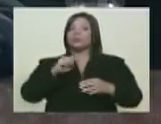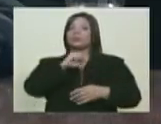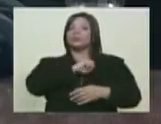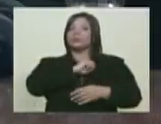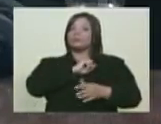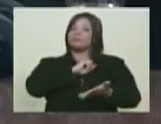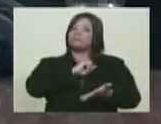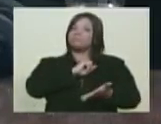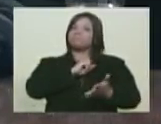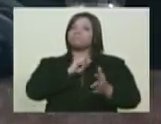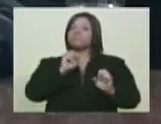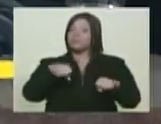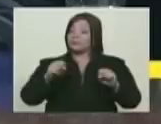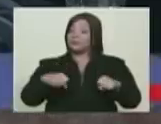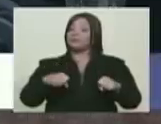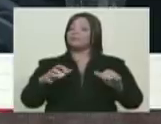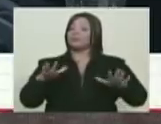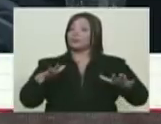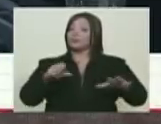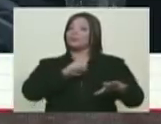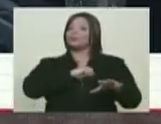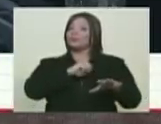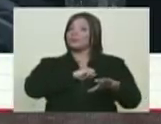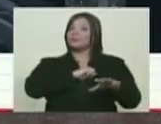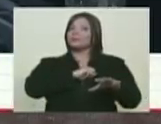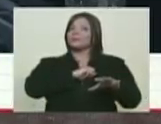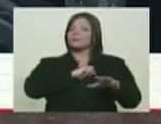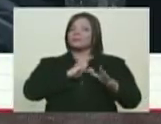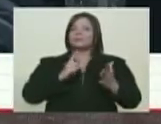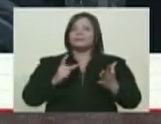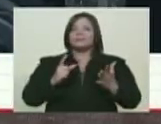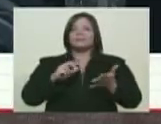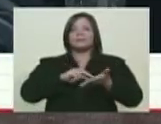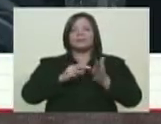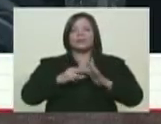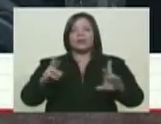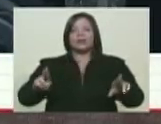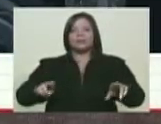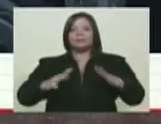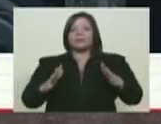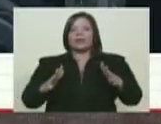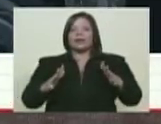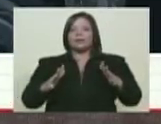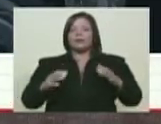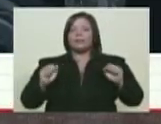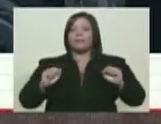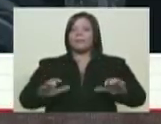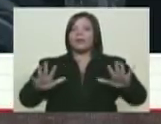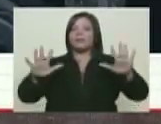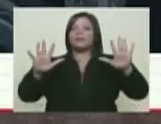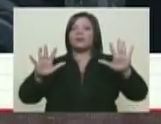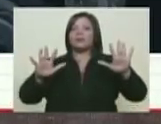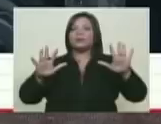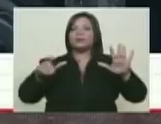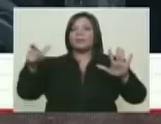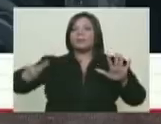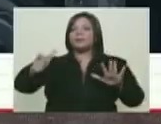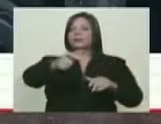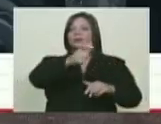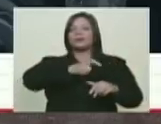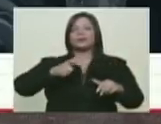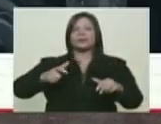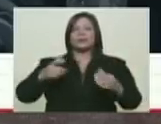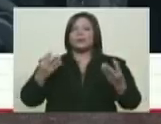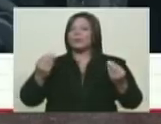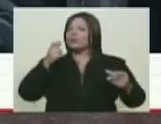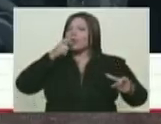susto. Pues sí. Y sobre todo una reacción maravillosa por parte de la gente.